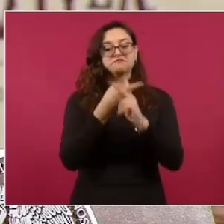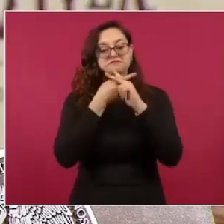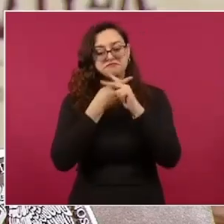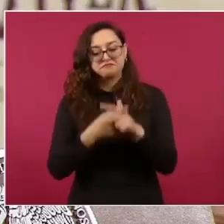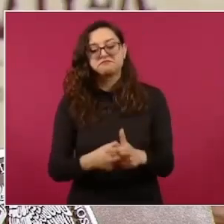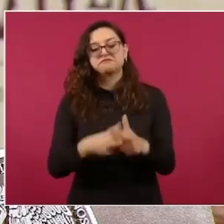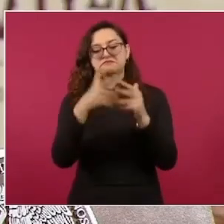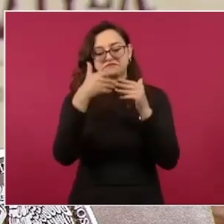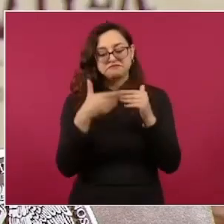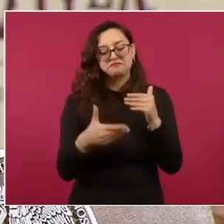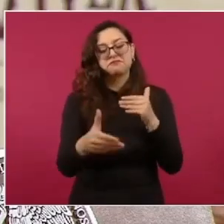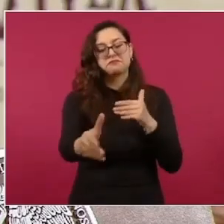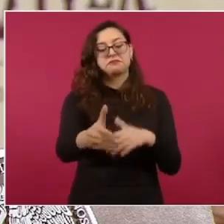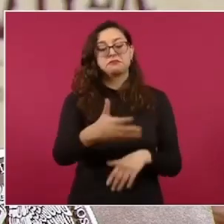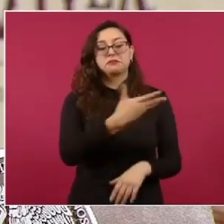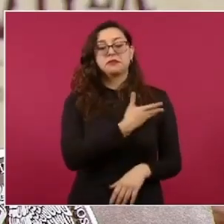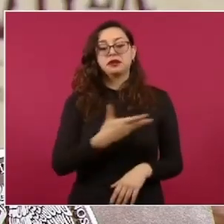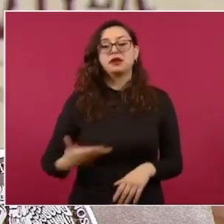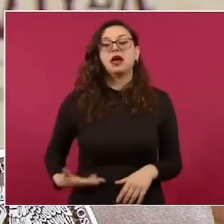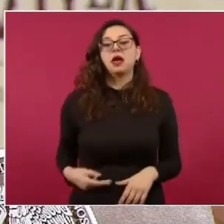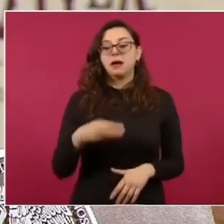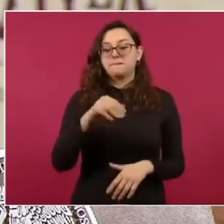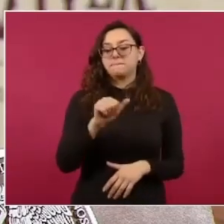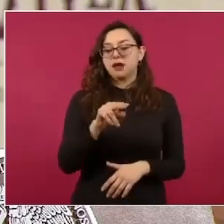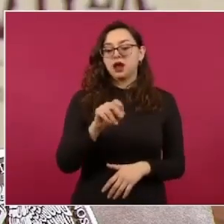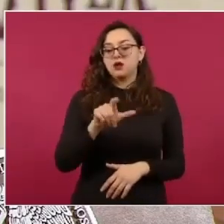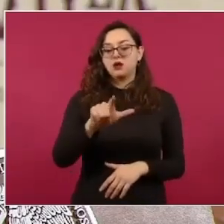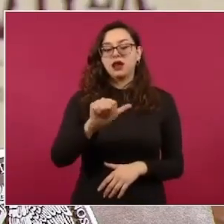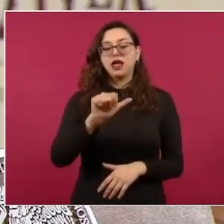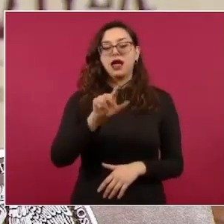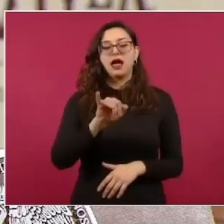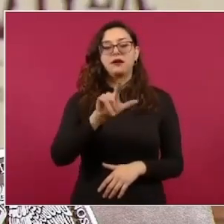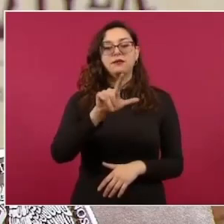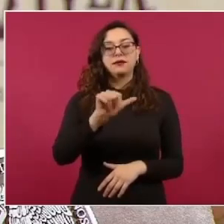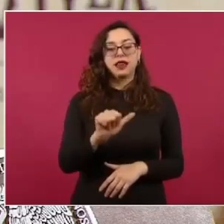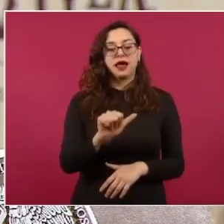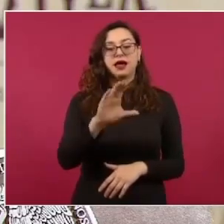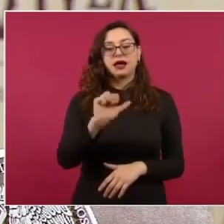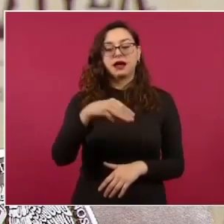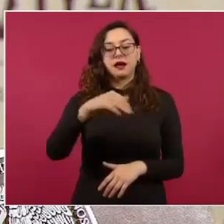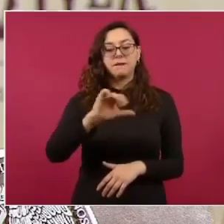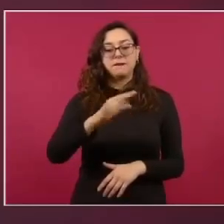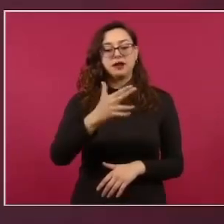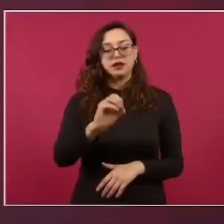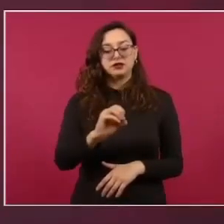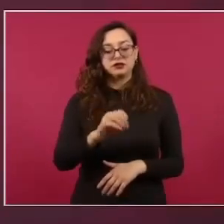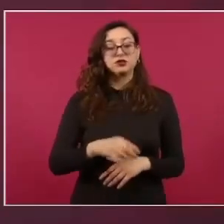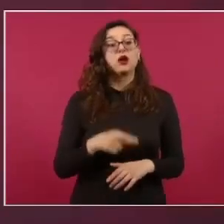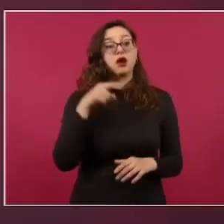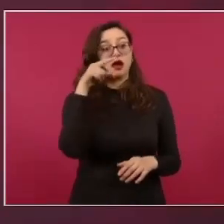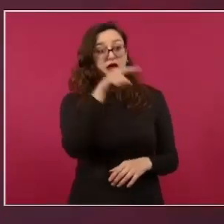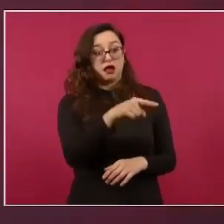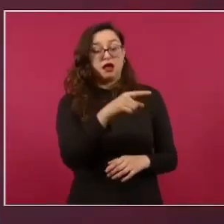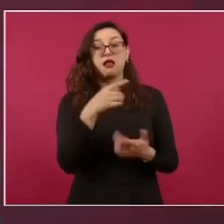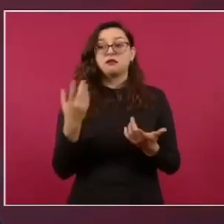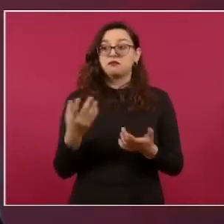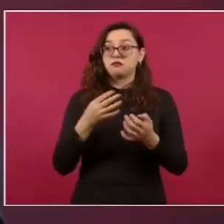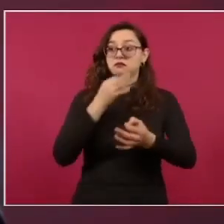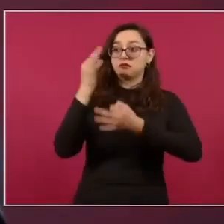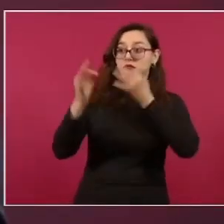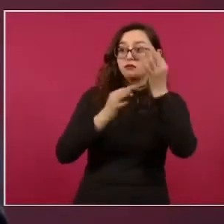Manuel Ávila Camacho, cumpliendo así una promesa de campaña y el mandato